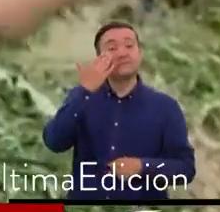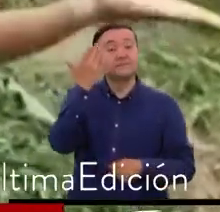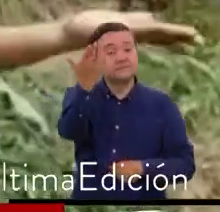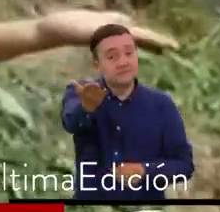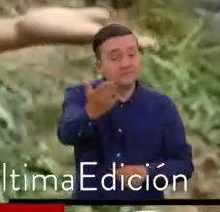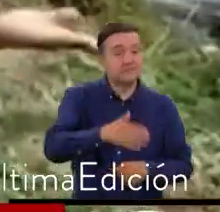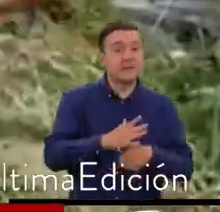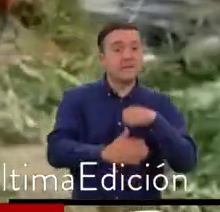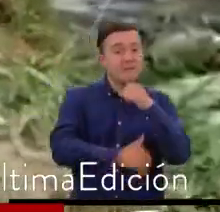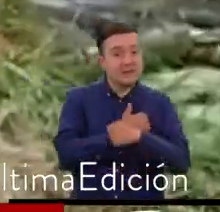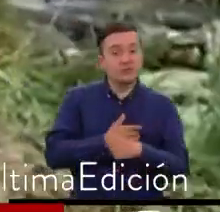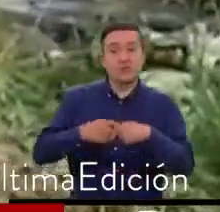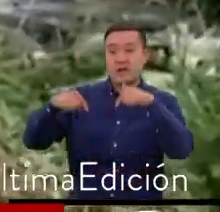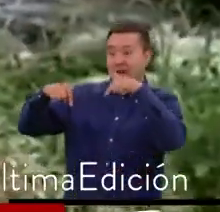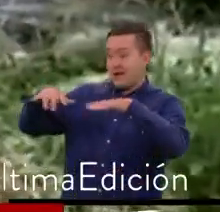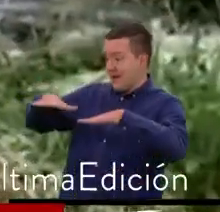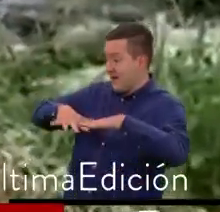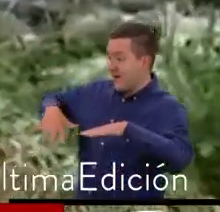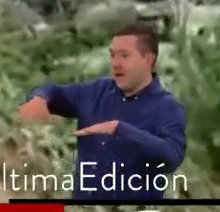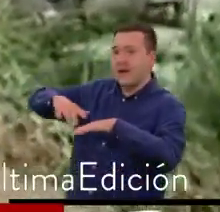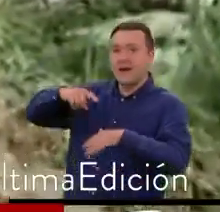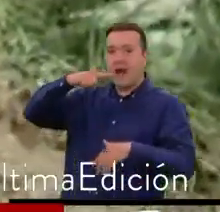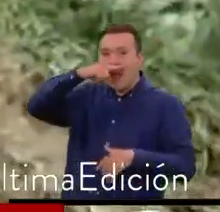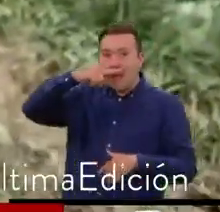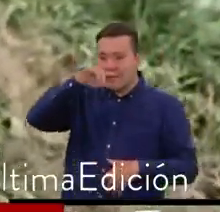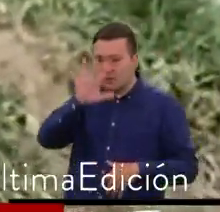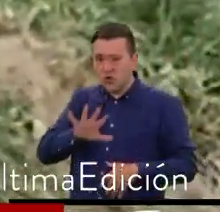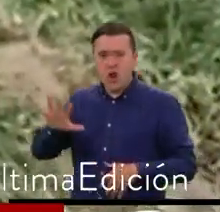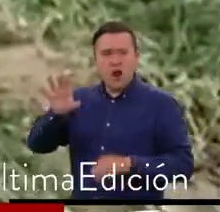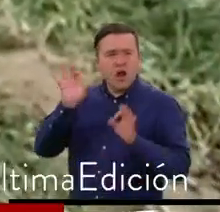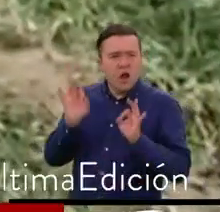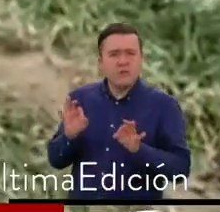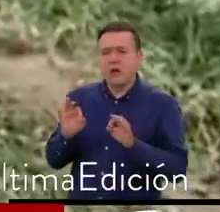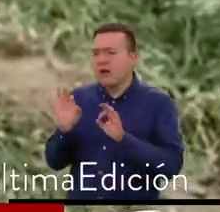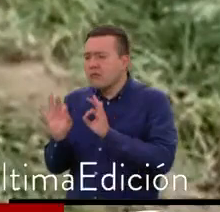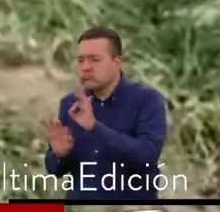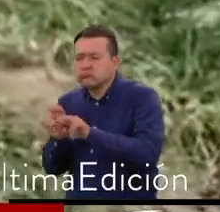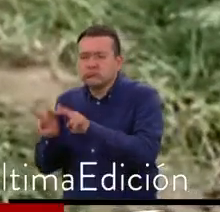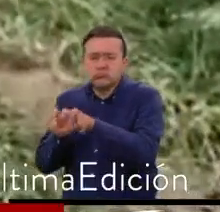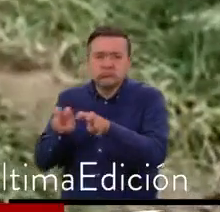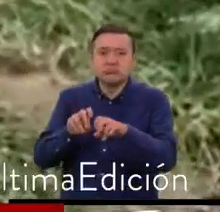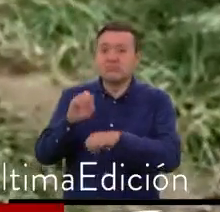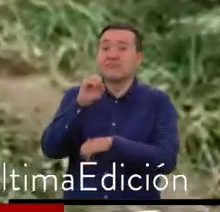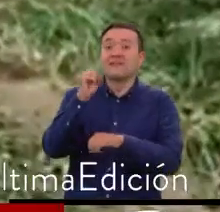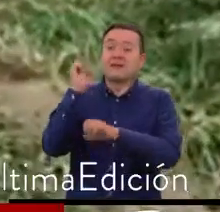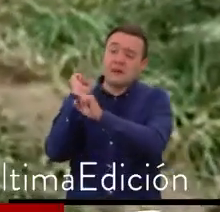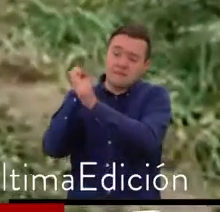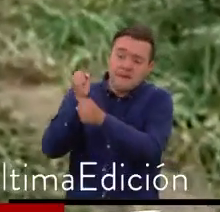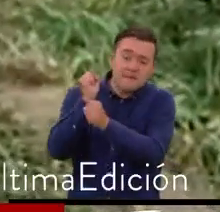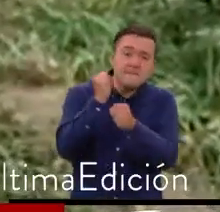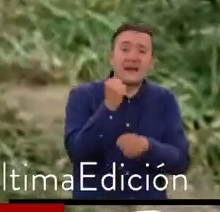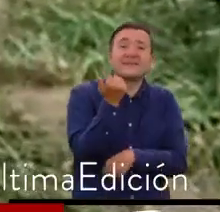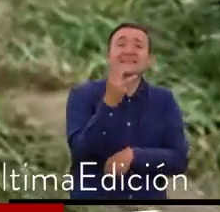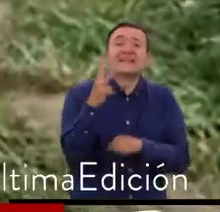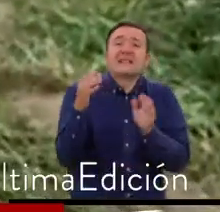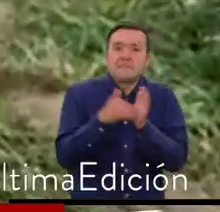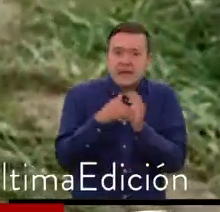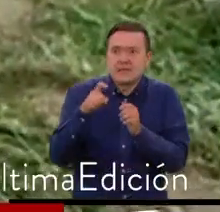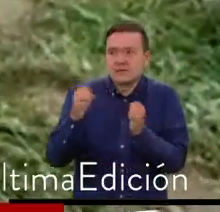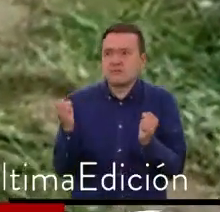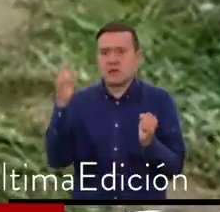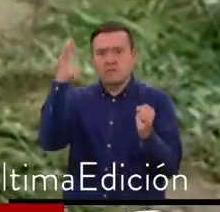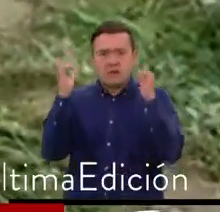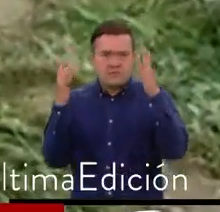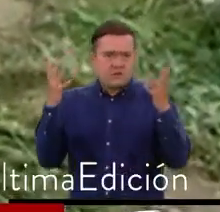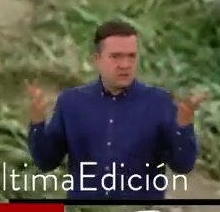problema muy grave en la Amazonía colombiana, porque en cada hora se talan 13.000 árboles primarios. No podemos celebrar una cosa